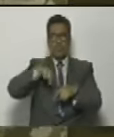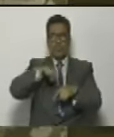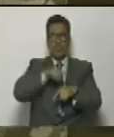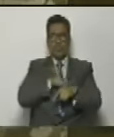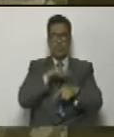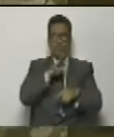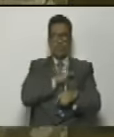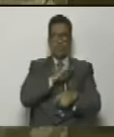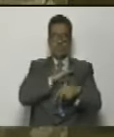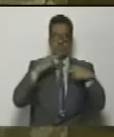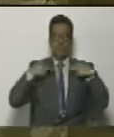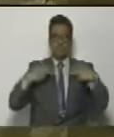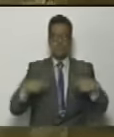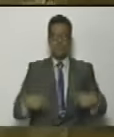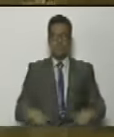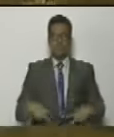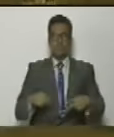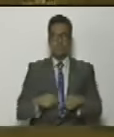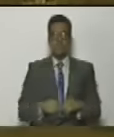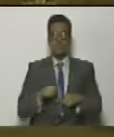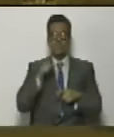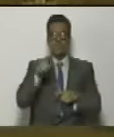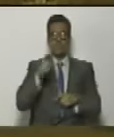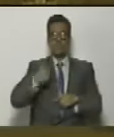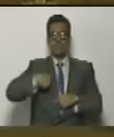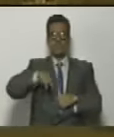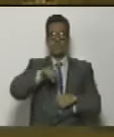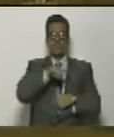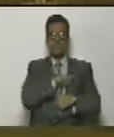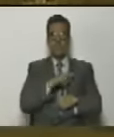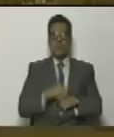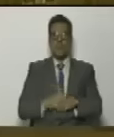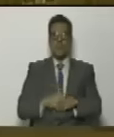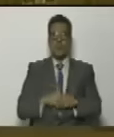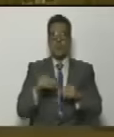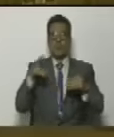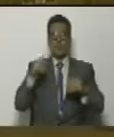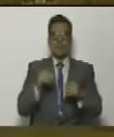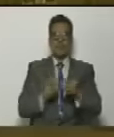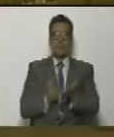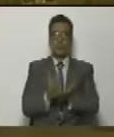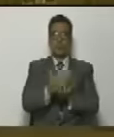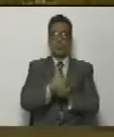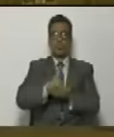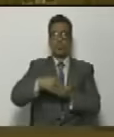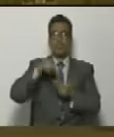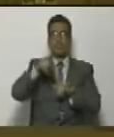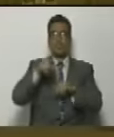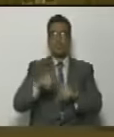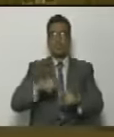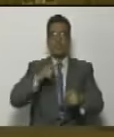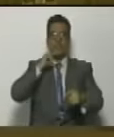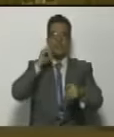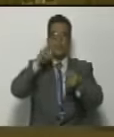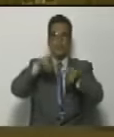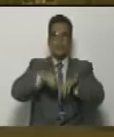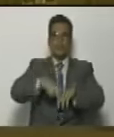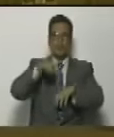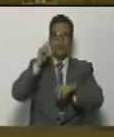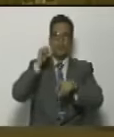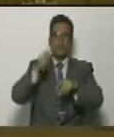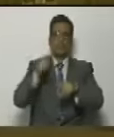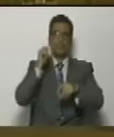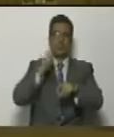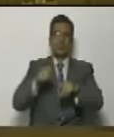hasta con su propia vida para que nosotros no nos robaran ni nos esclavizaran